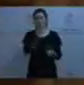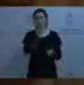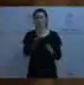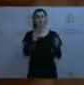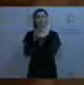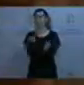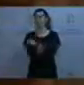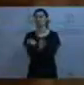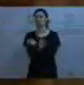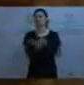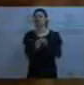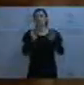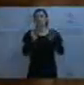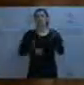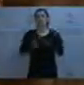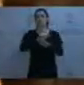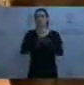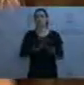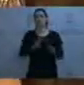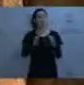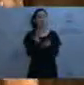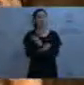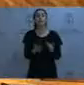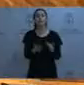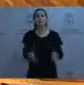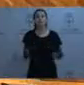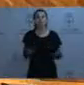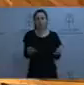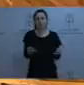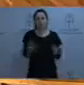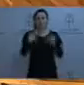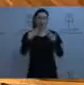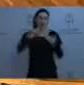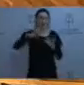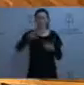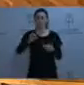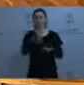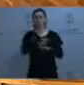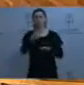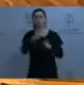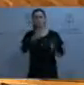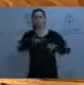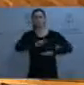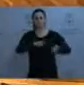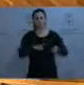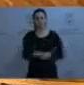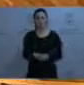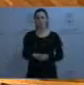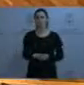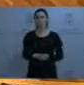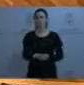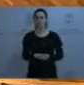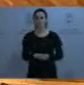acuerdo con ello. Gracias, señora Massa. Señor consejero, tiene la palabra.